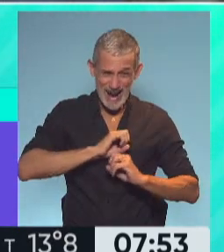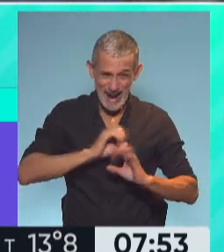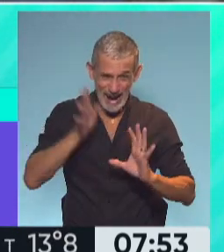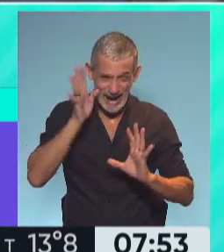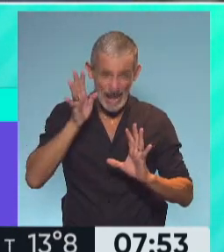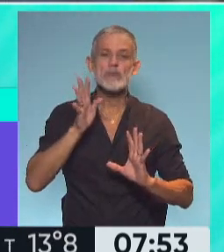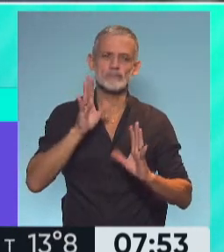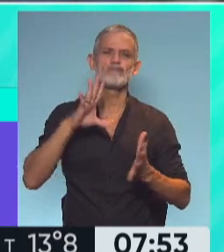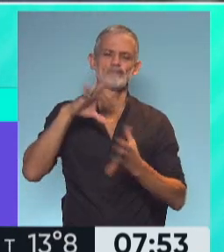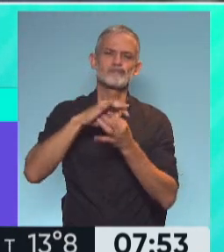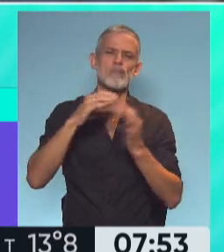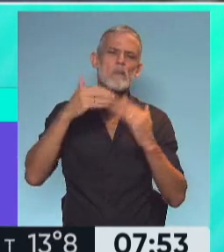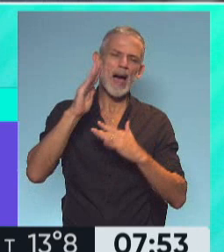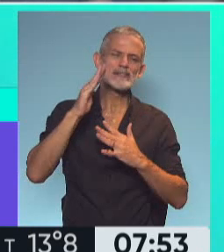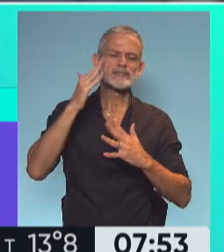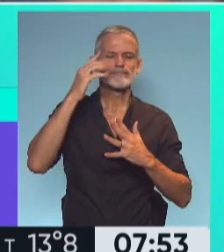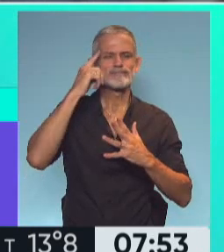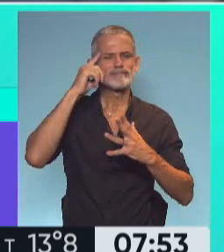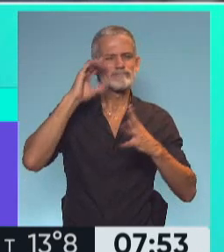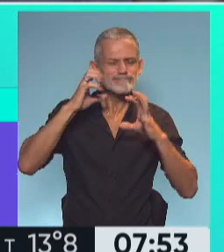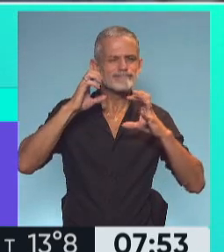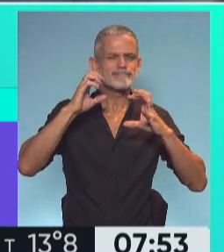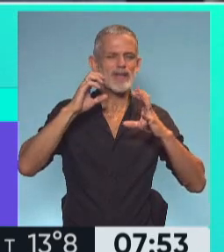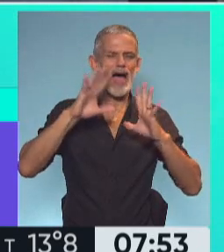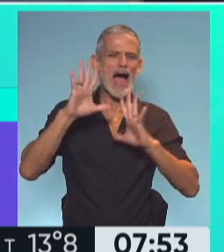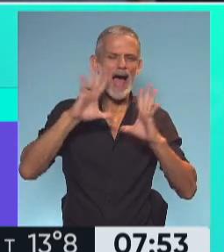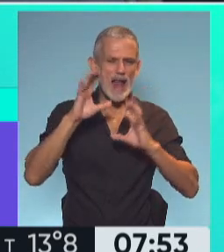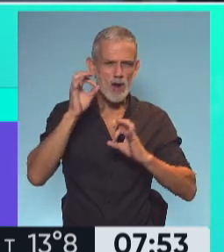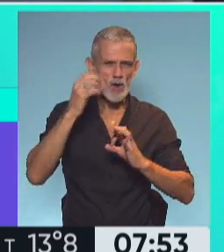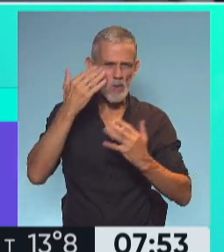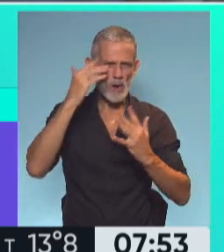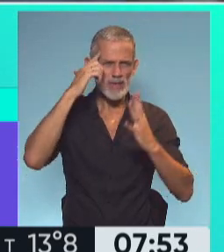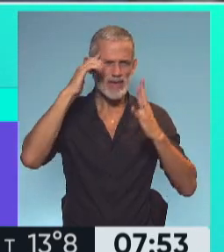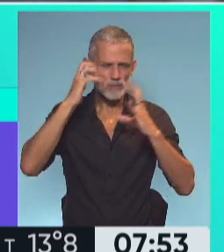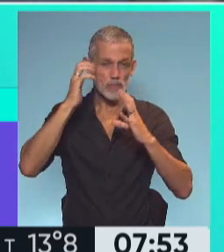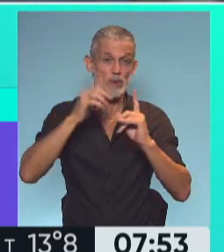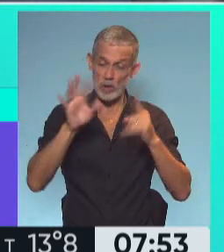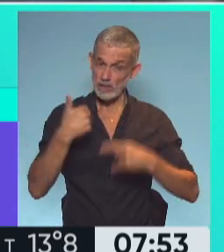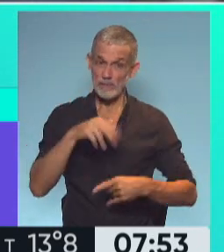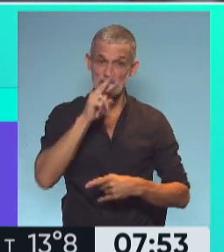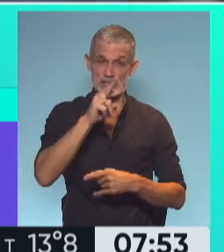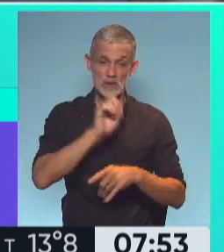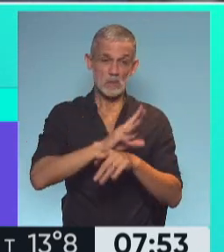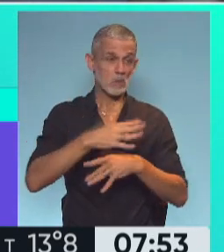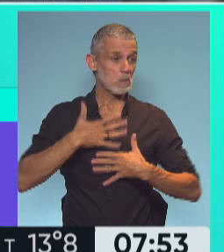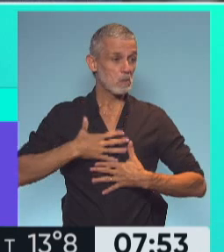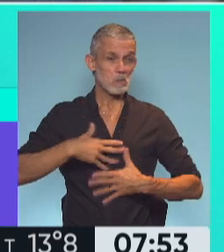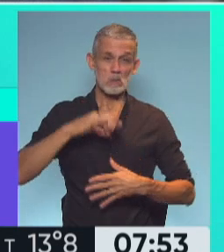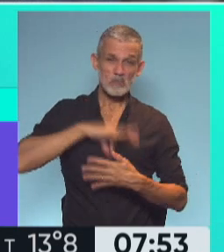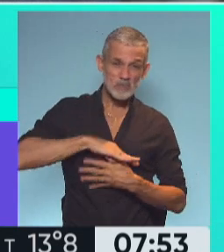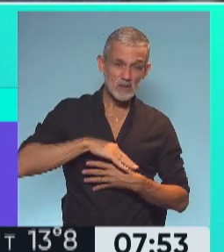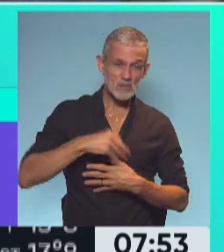una secuela o esta complicación, pero también lo estamos viendo en pacientes que han transcurrido la enfermedad con muy